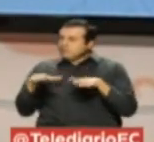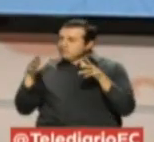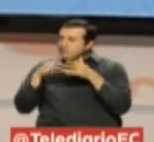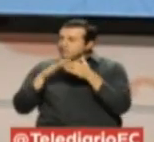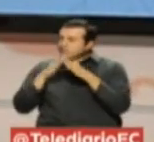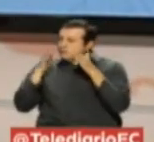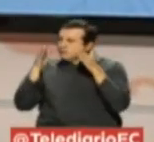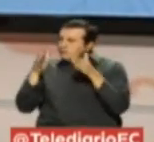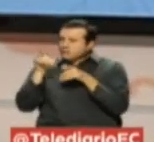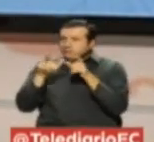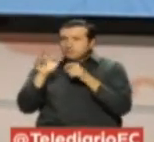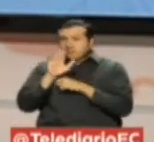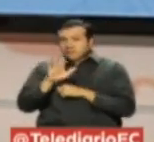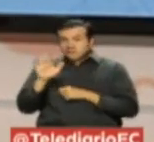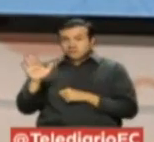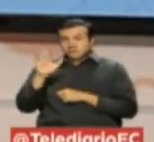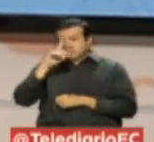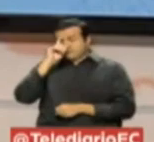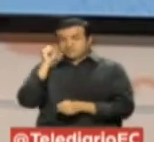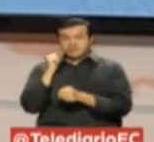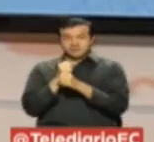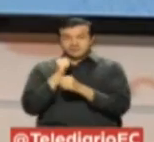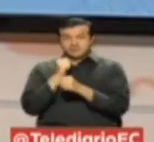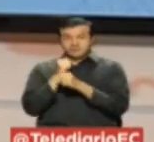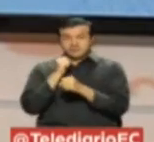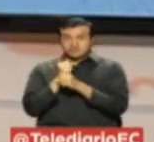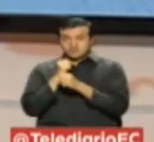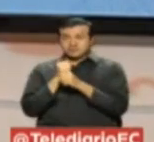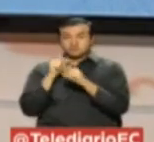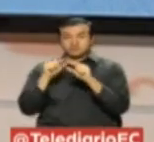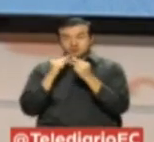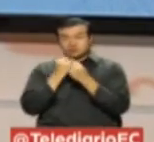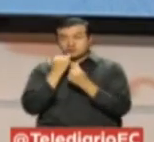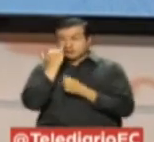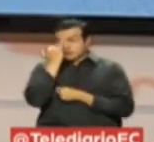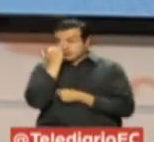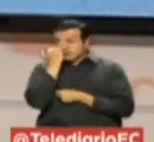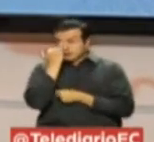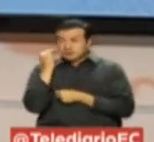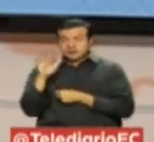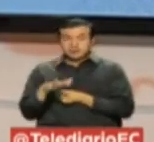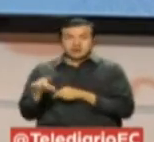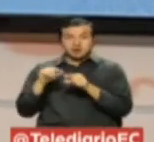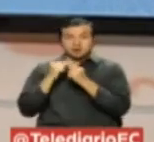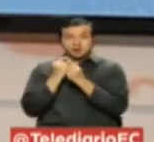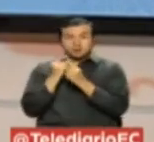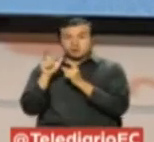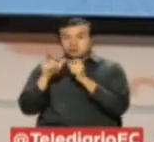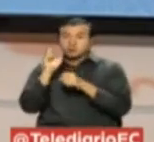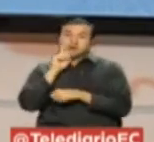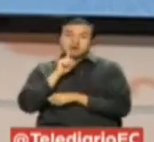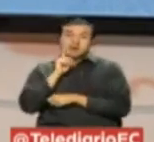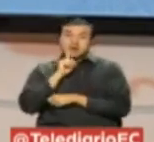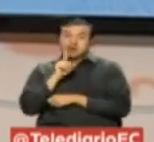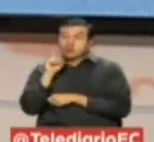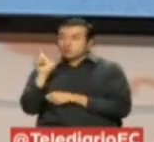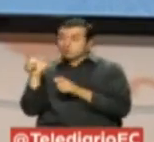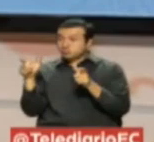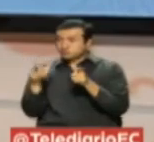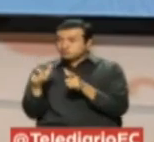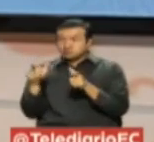ejemplo aquellos que trabajan con nacionalidades y pueblos indígenas afros o